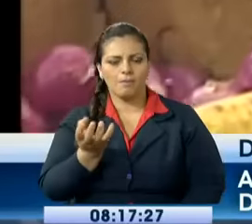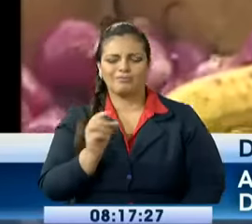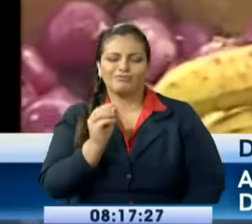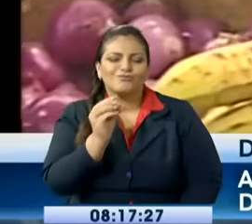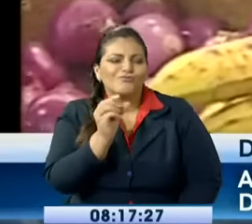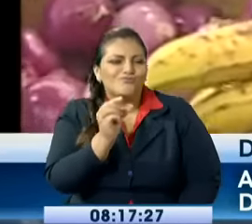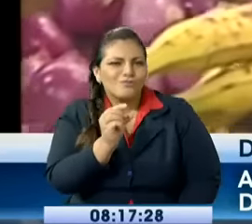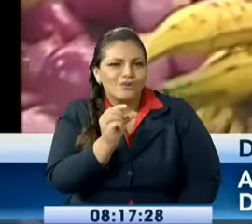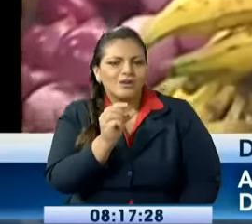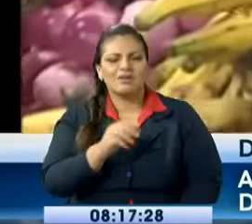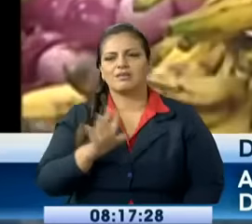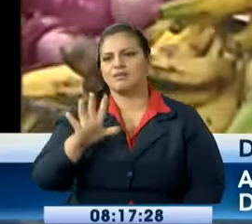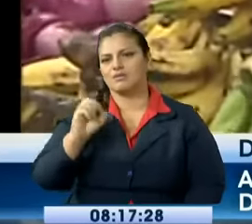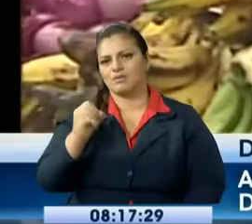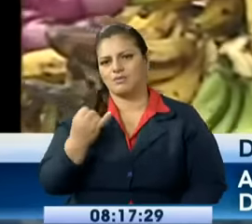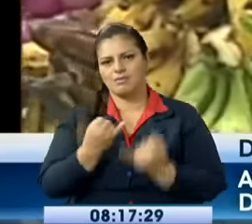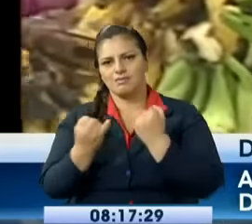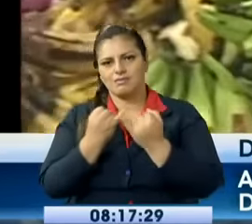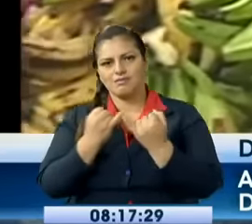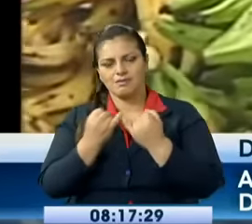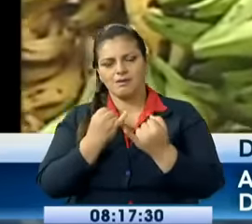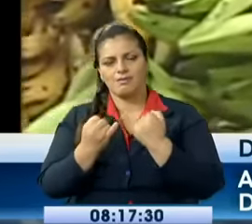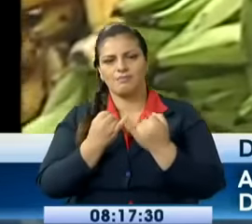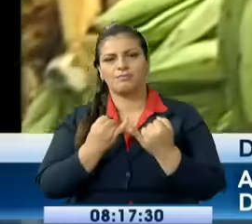El melloco 50 centavos.